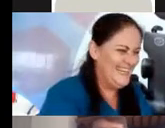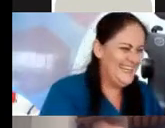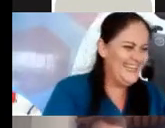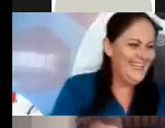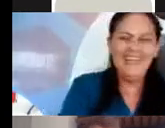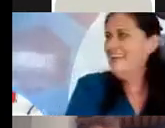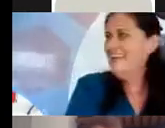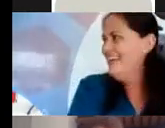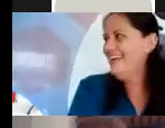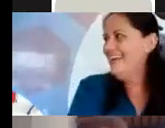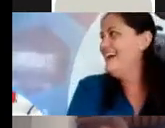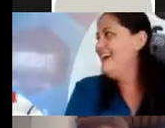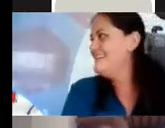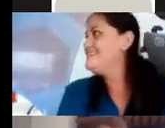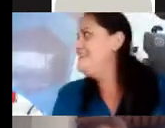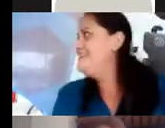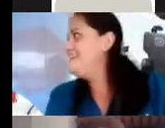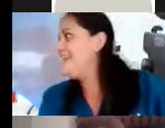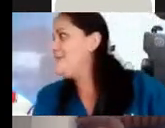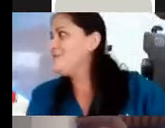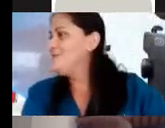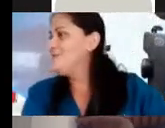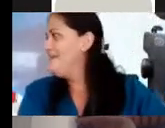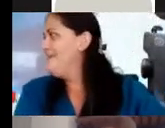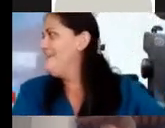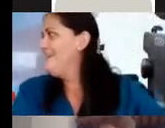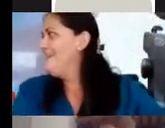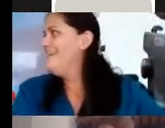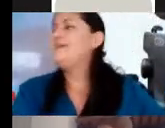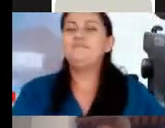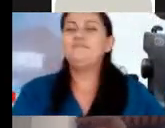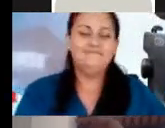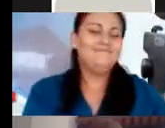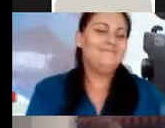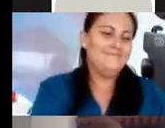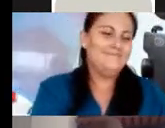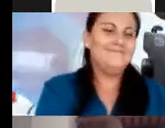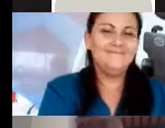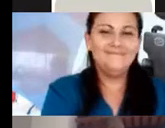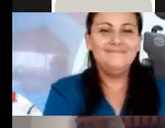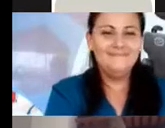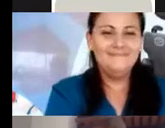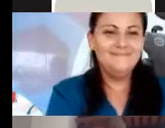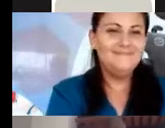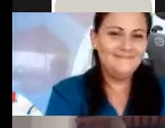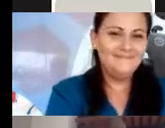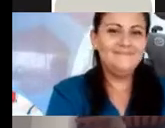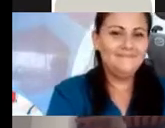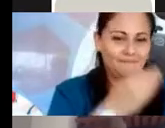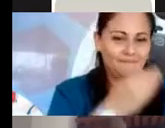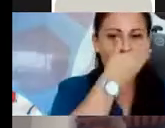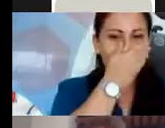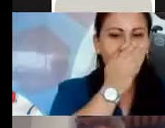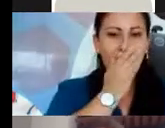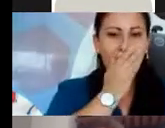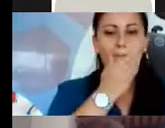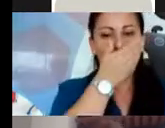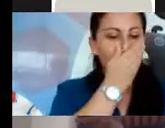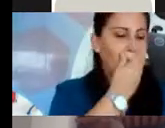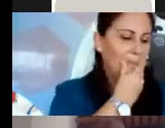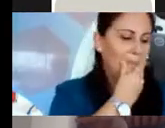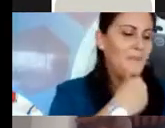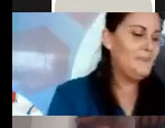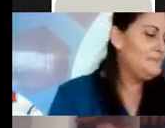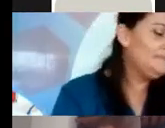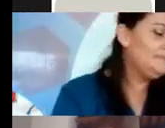importante que los soportes laterales de tronco, los soportes laterales pélvicos, estén fijados al sistema postural y no a la silla